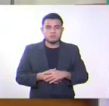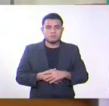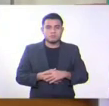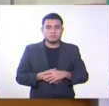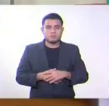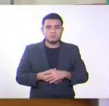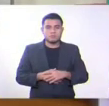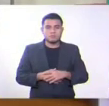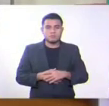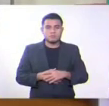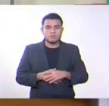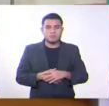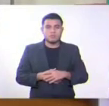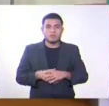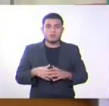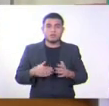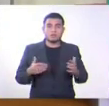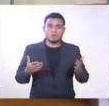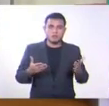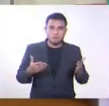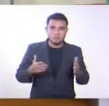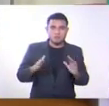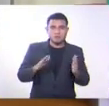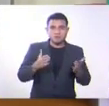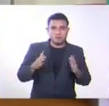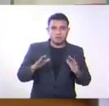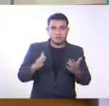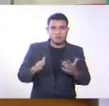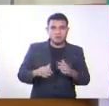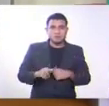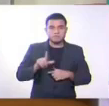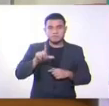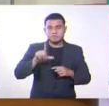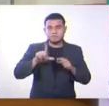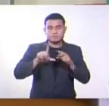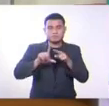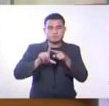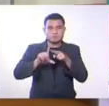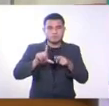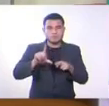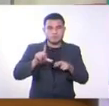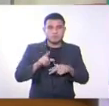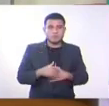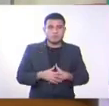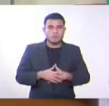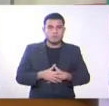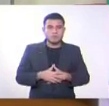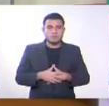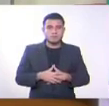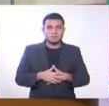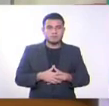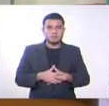Ahora, si hacemos algo similar a esto, ¿Qué nos haría falta trazar para tratar de tener un triángulo